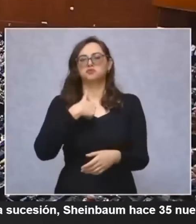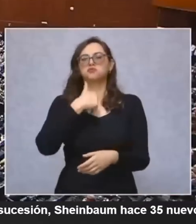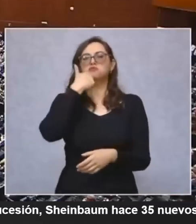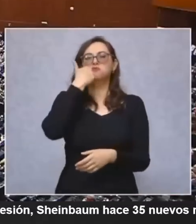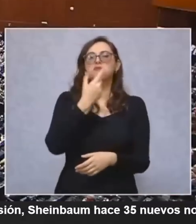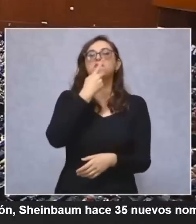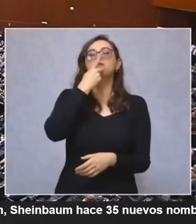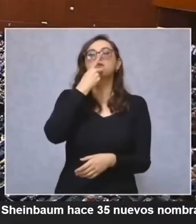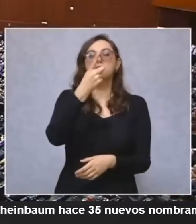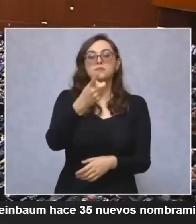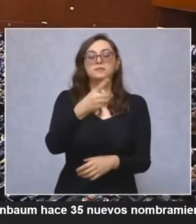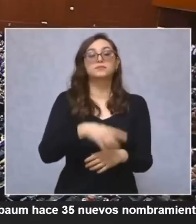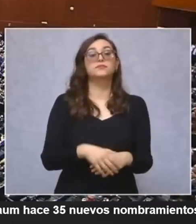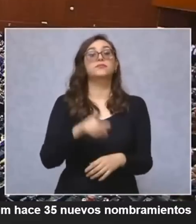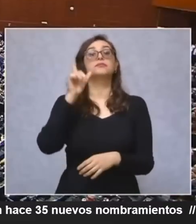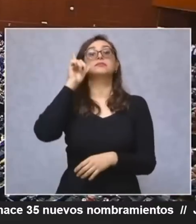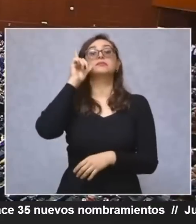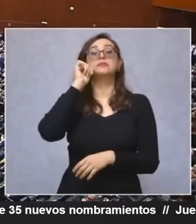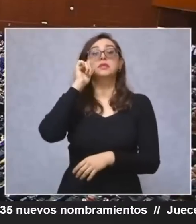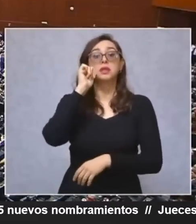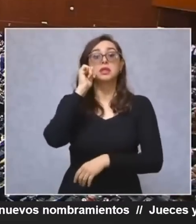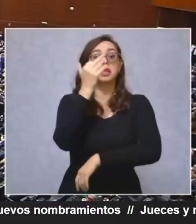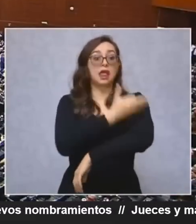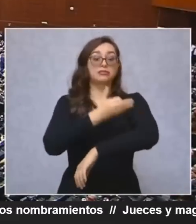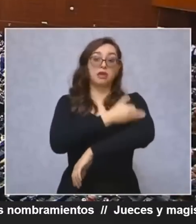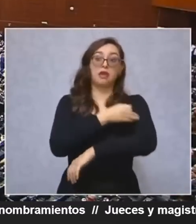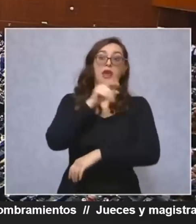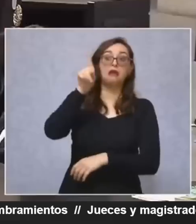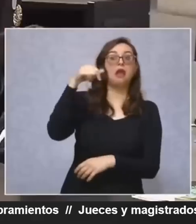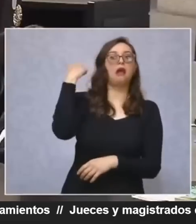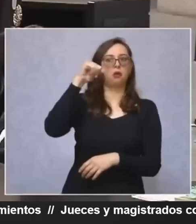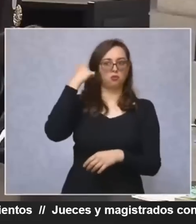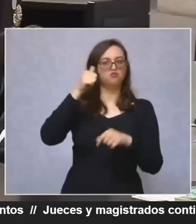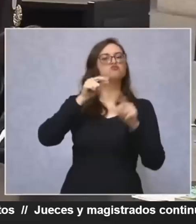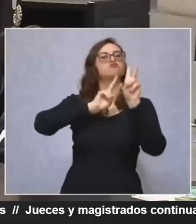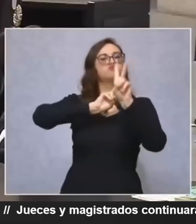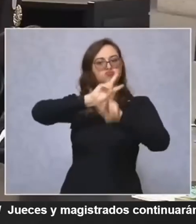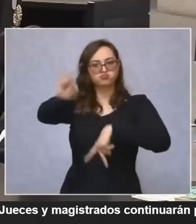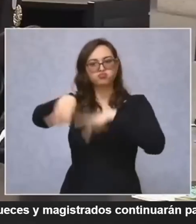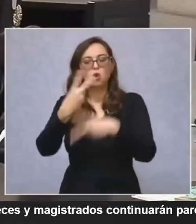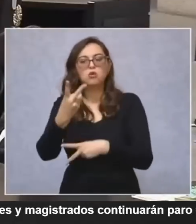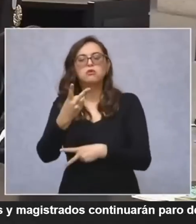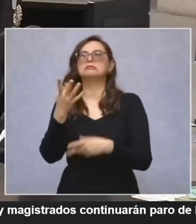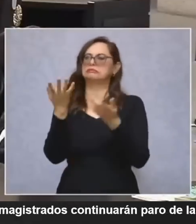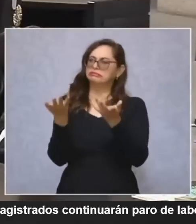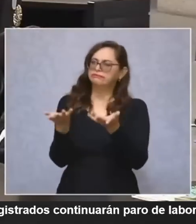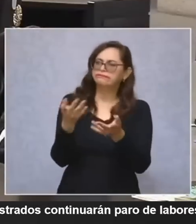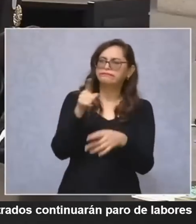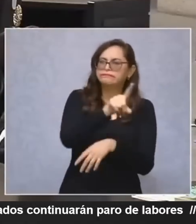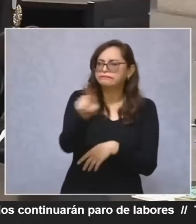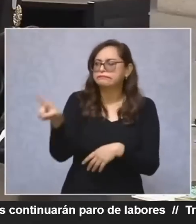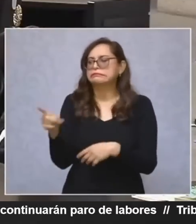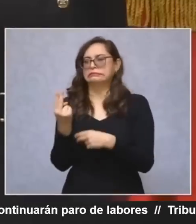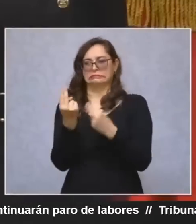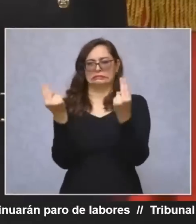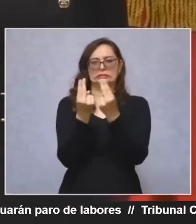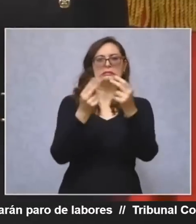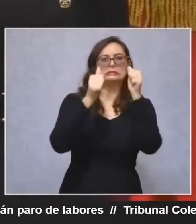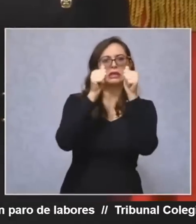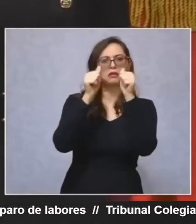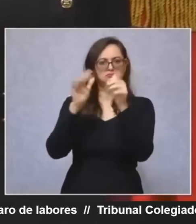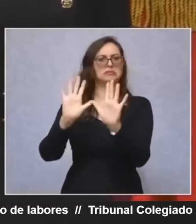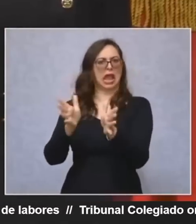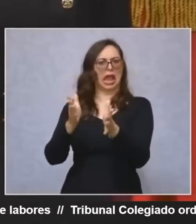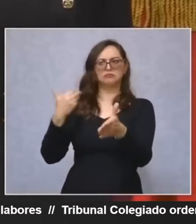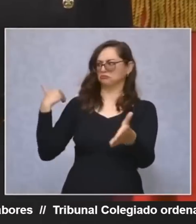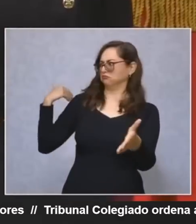que el día de mañana por la tarde estaremos en Acapulco para dar continuidad a la atención inmediata que ha dado el Gobierno de